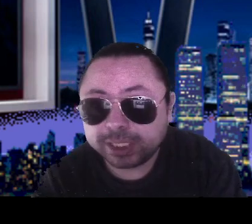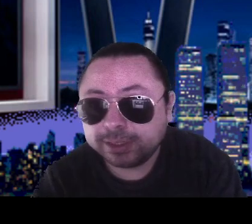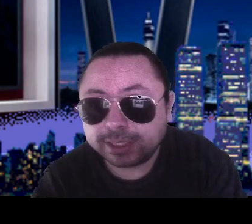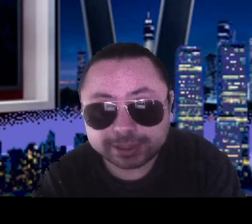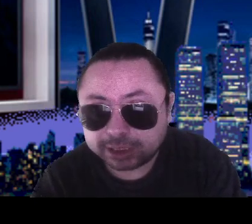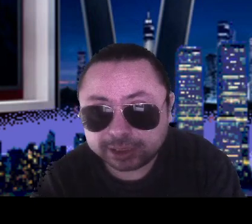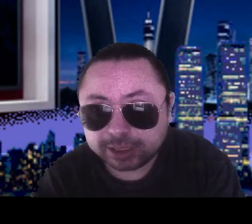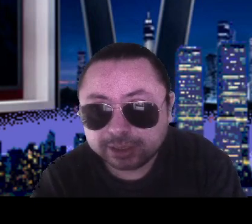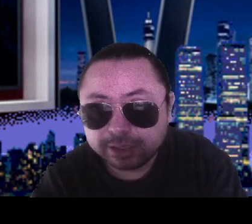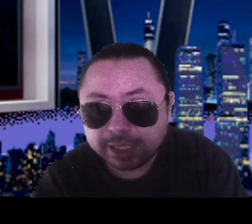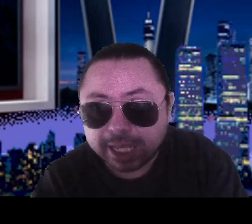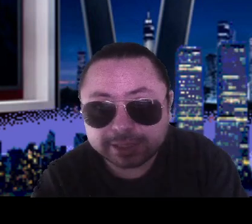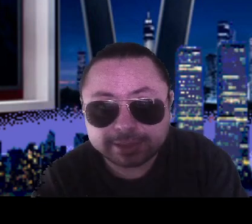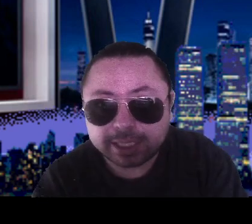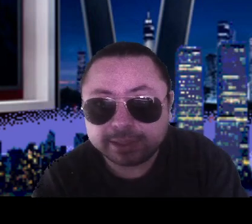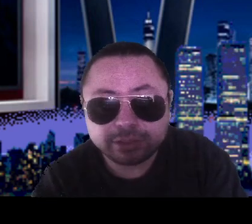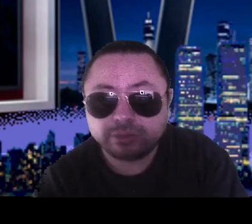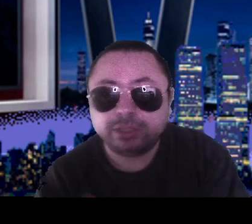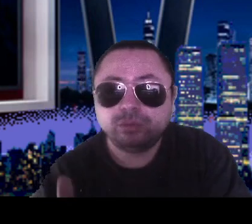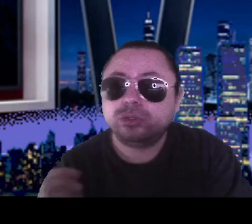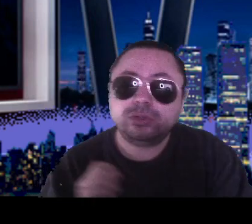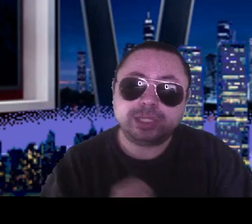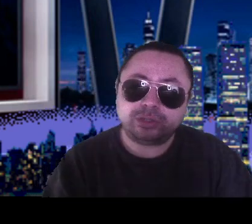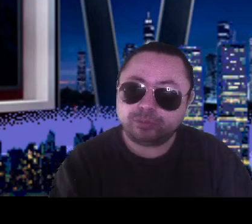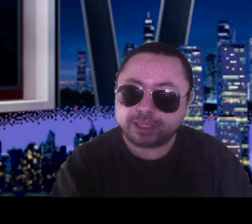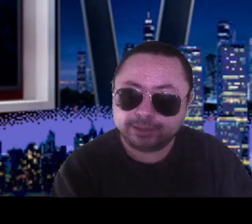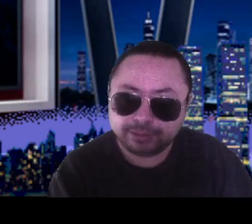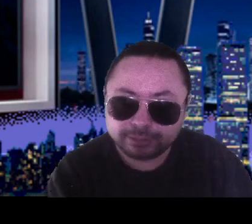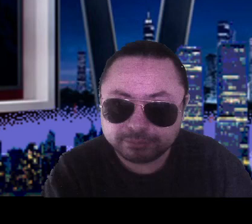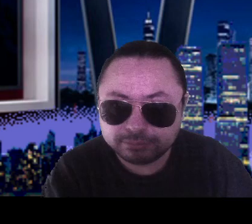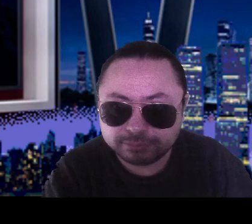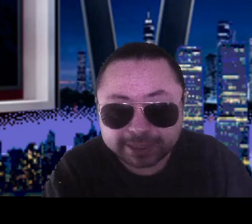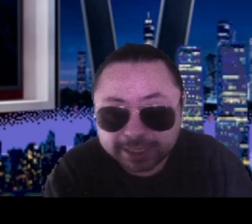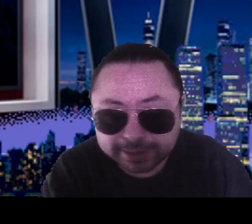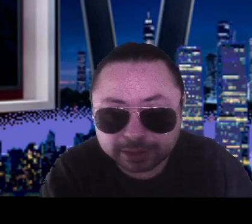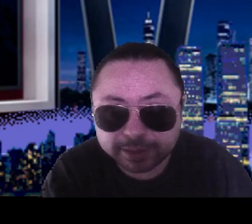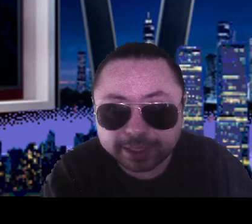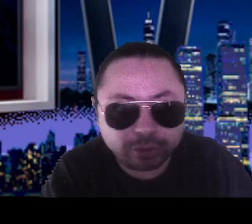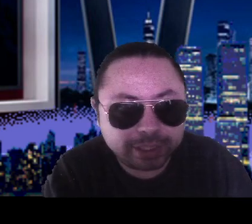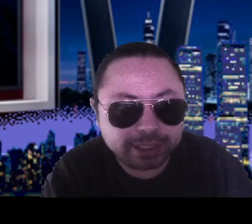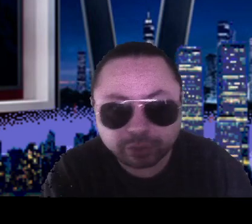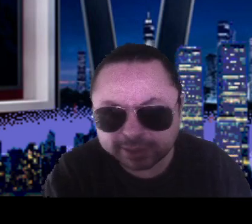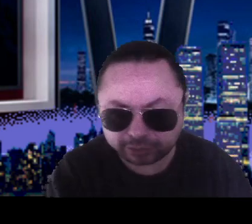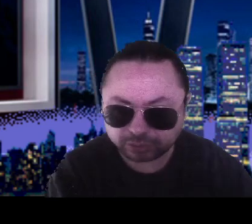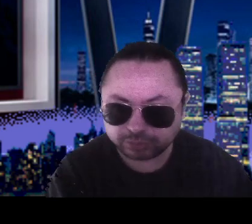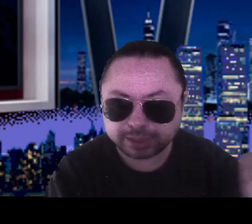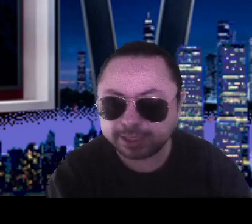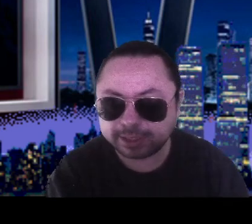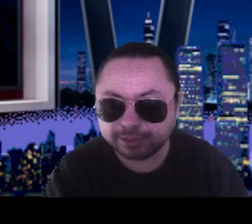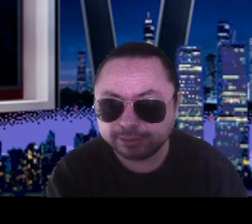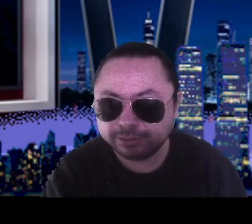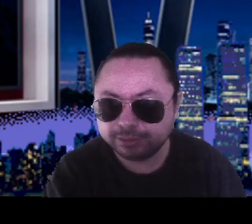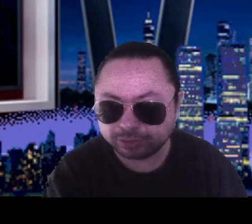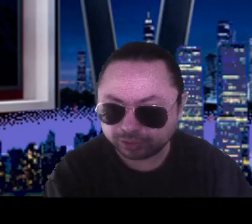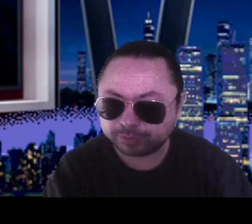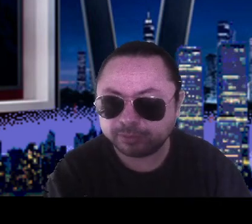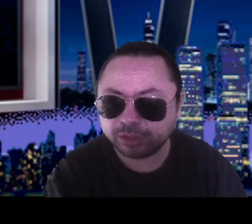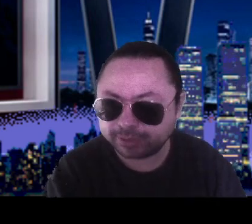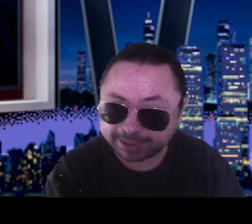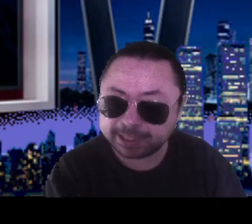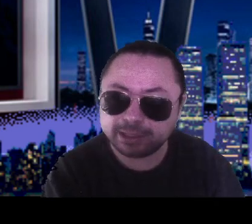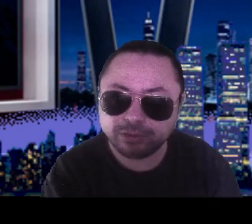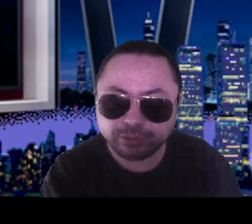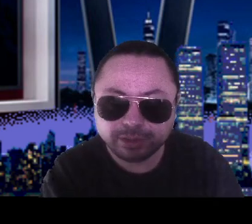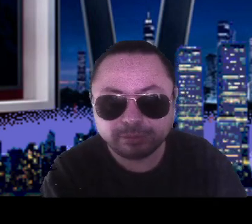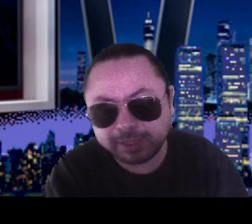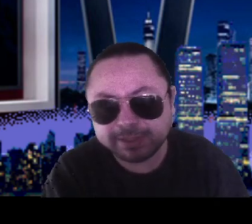se puedan adquirir hasta dentro de uno o dos años más de nada sirve que ahora diga ahora si todos los que quieran todos los privados